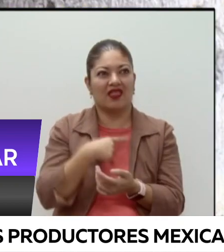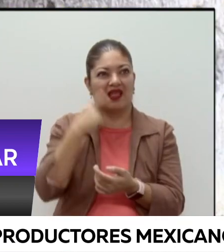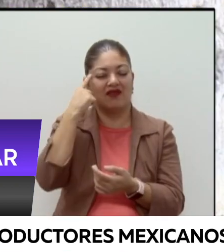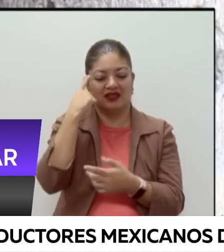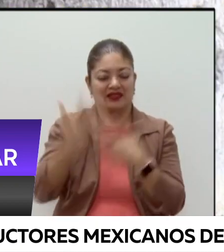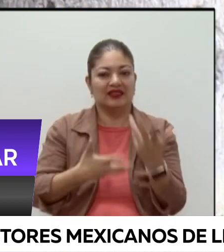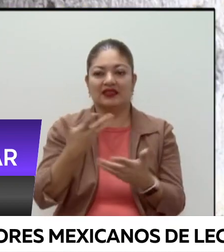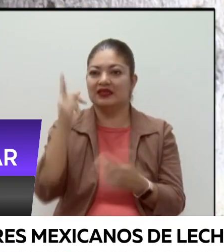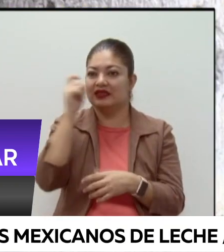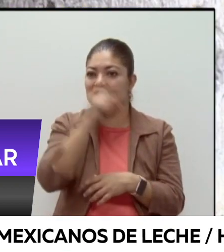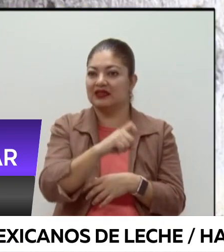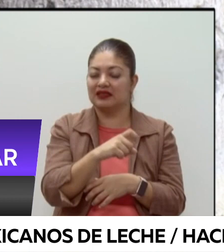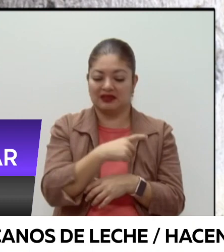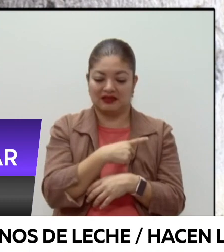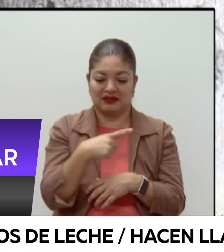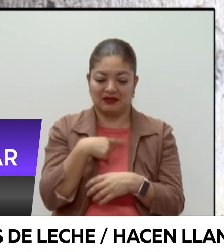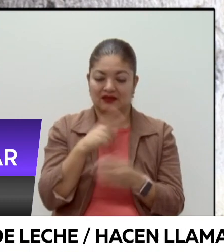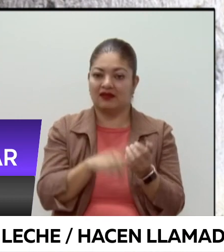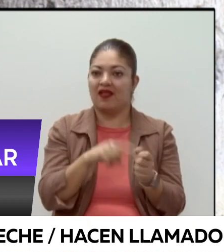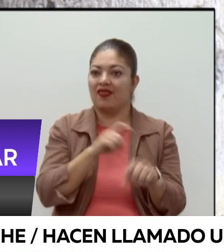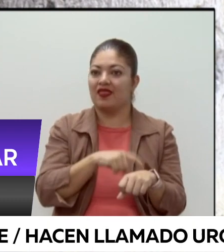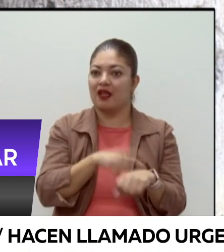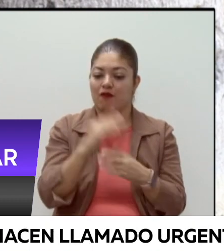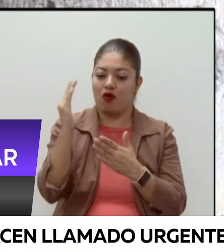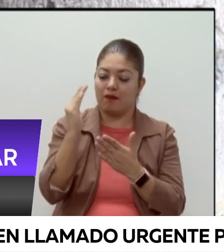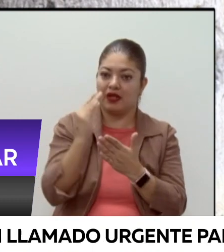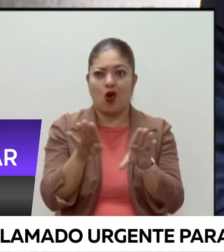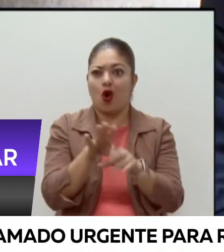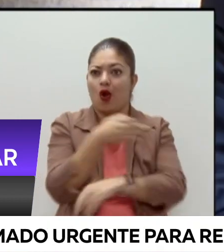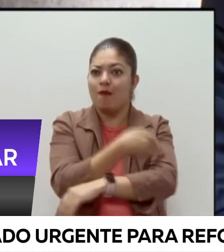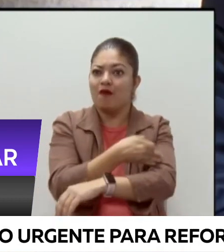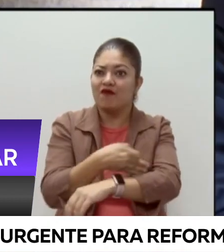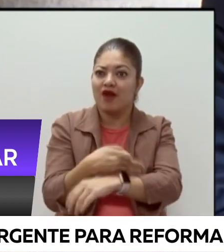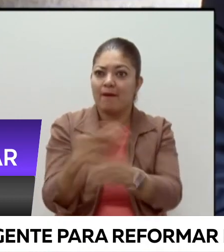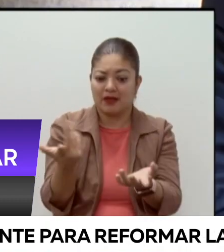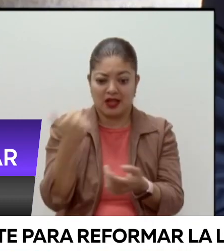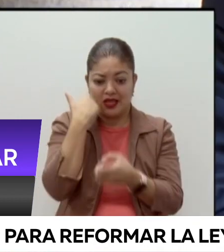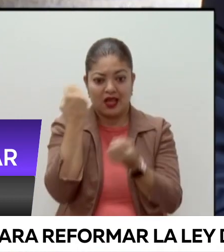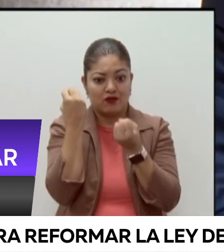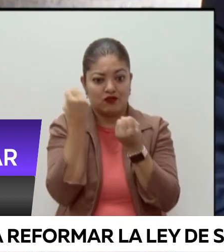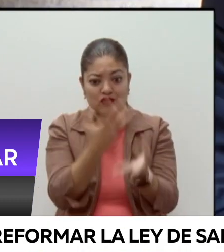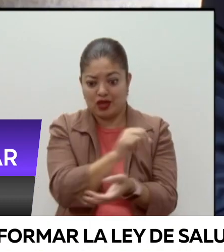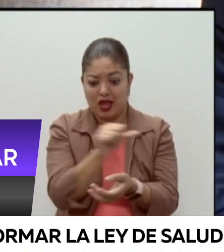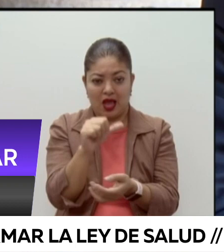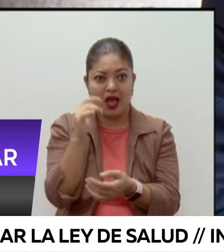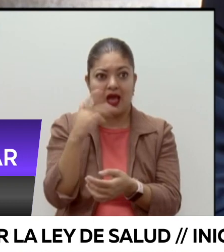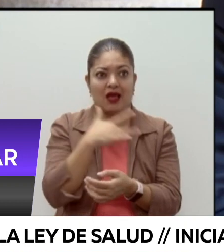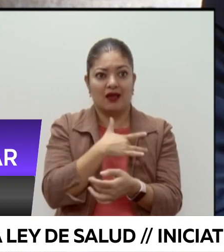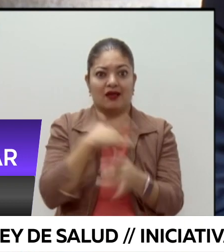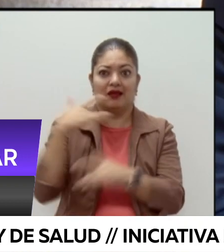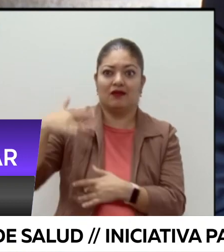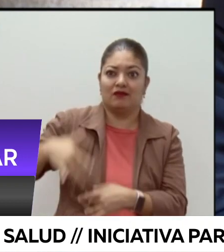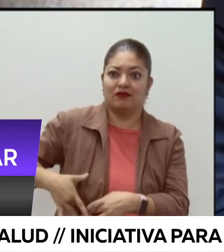acompañaron el doctor Víctor Martínez Mejía, nefrólogo especialista en trasplantes, Mili Naveja, presidenta honoraria de Donación de